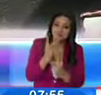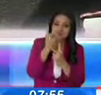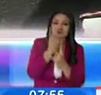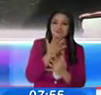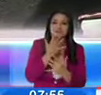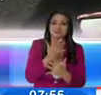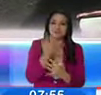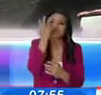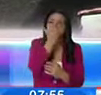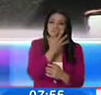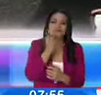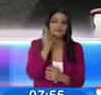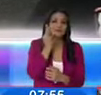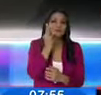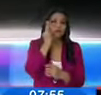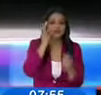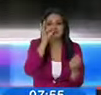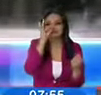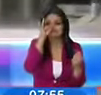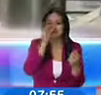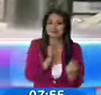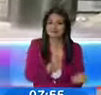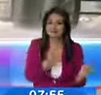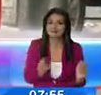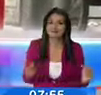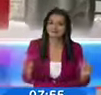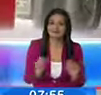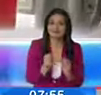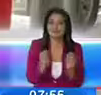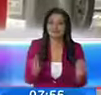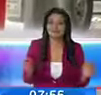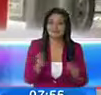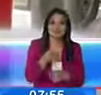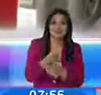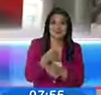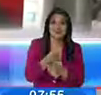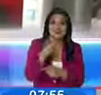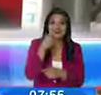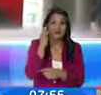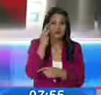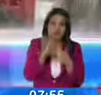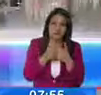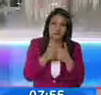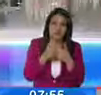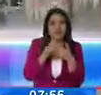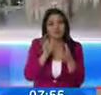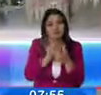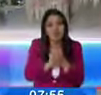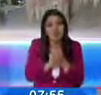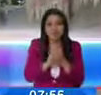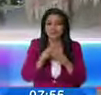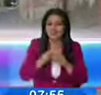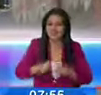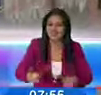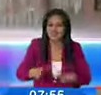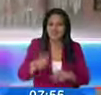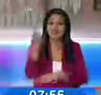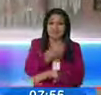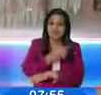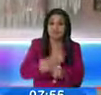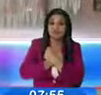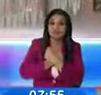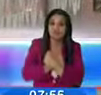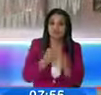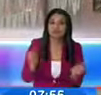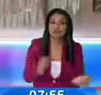azul. Una linda Ñatita y en mi casa. Por lo que a los enamorados y a las jóvenes parejas en el día de San Valentín les